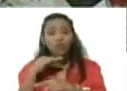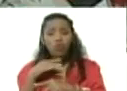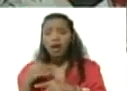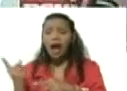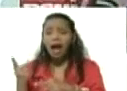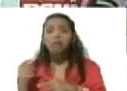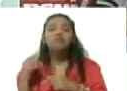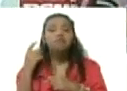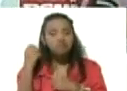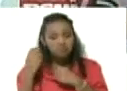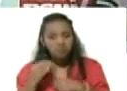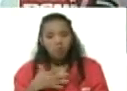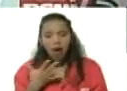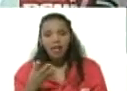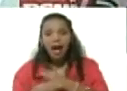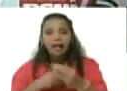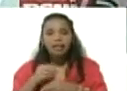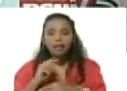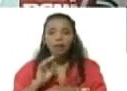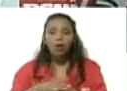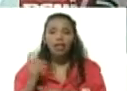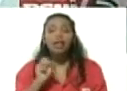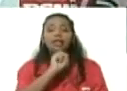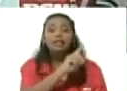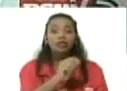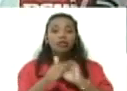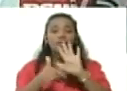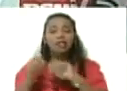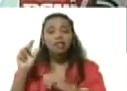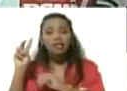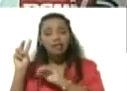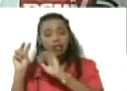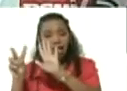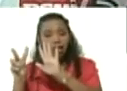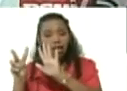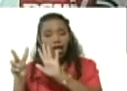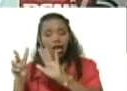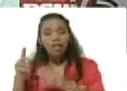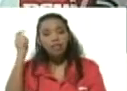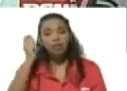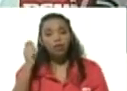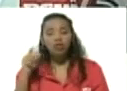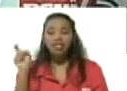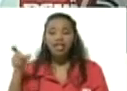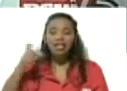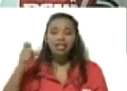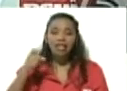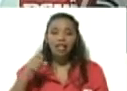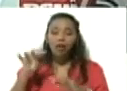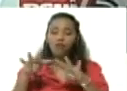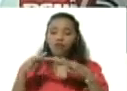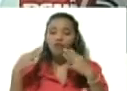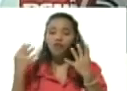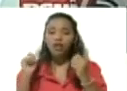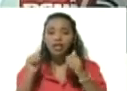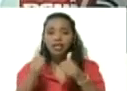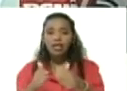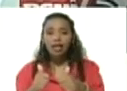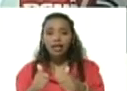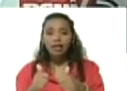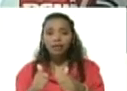problema. Como son 167 diputados, vamos a repetirlo, se requería para el quórum de iniciar una sesión